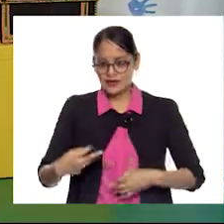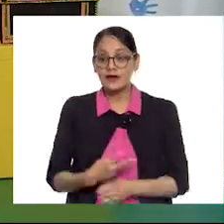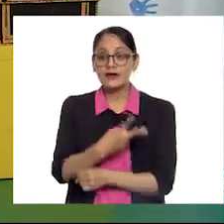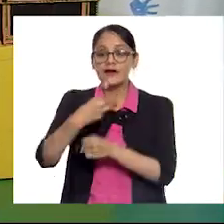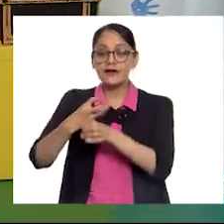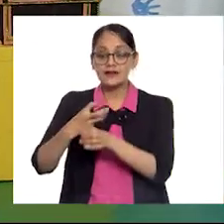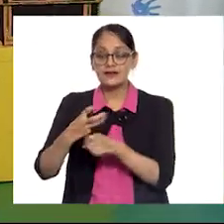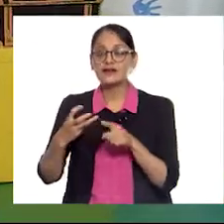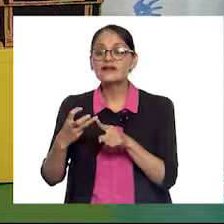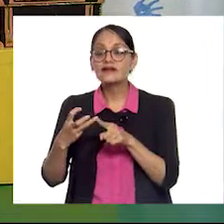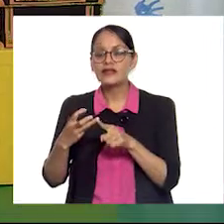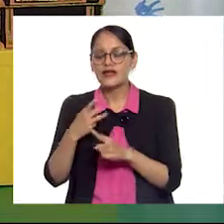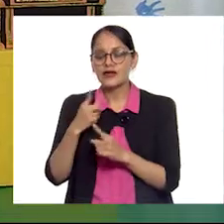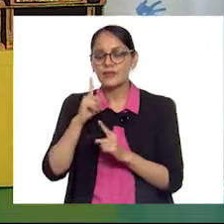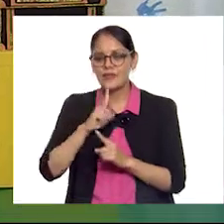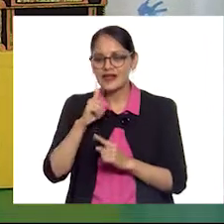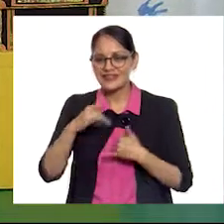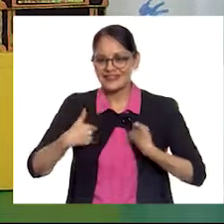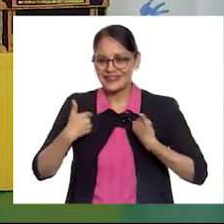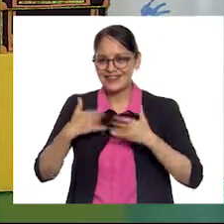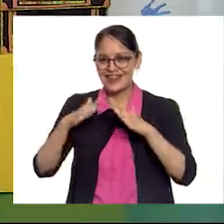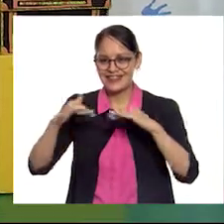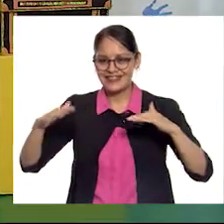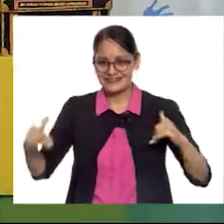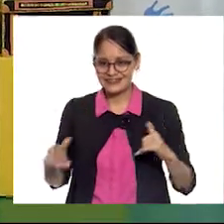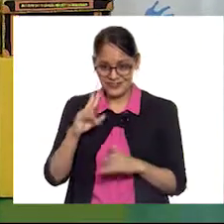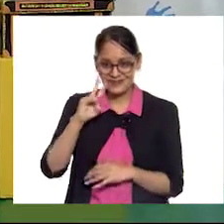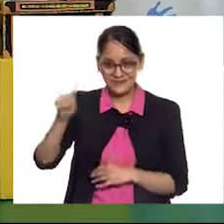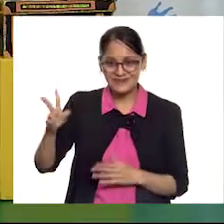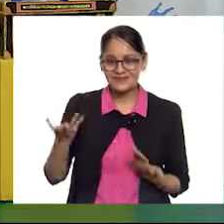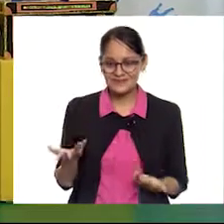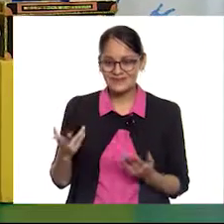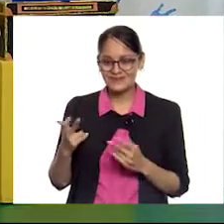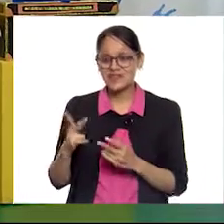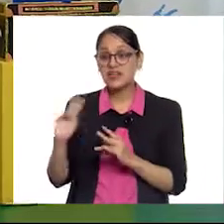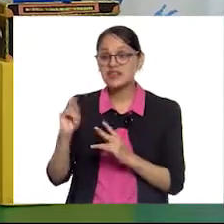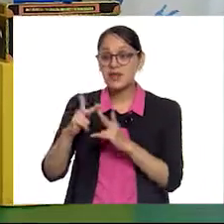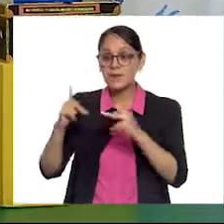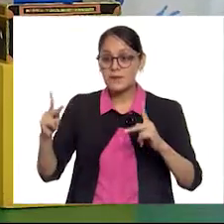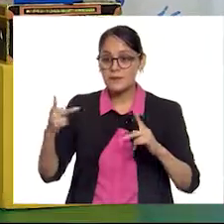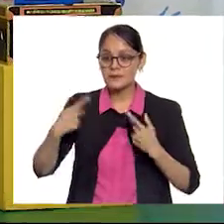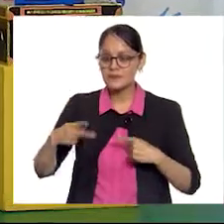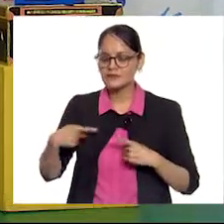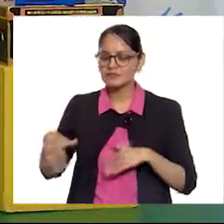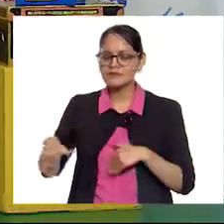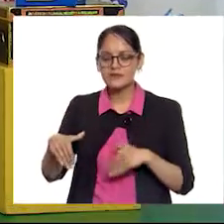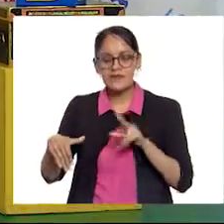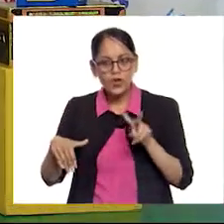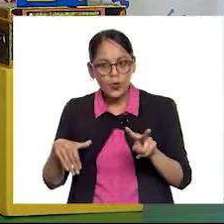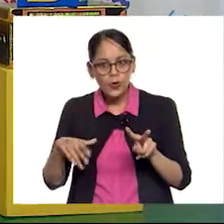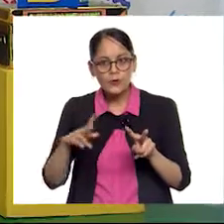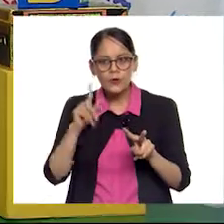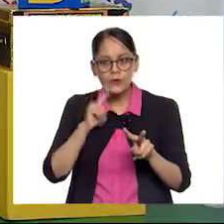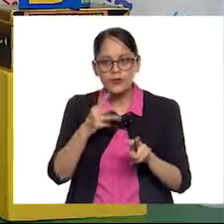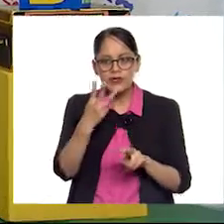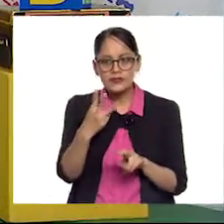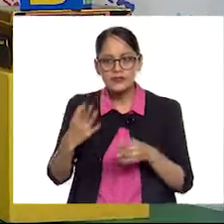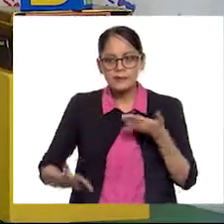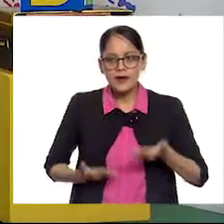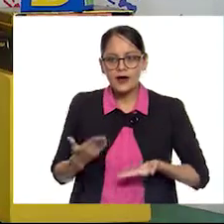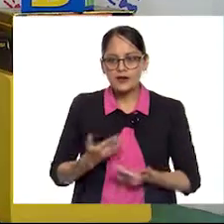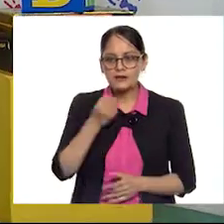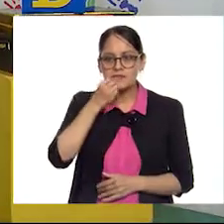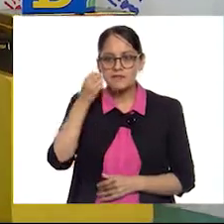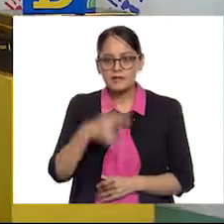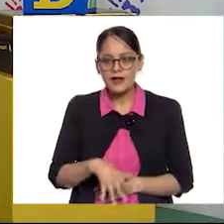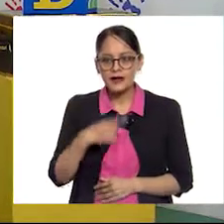el tercero las tres niñas solas, ¿no? Uh-huh. En la playa, mejor ahí iba pasando alguien por ahí, las vio bailar y dijo, wow, qué padre se ve.